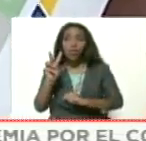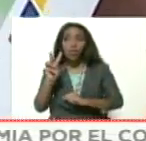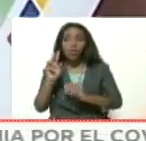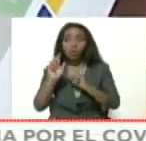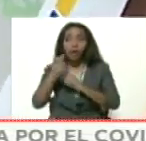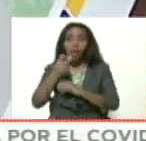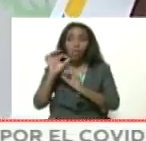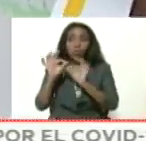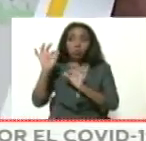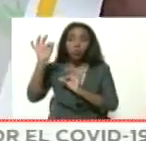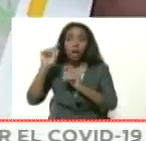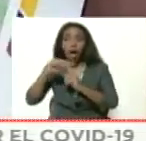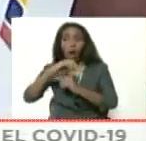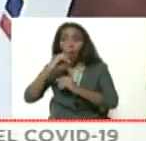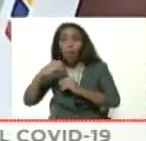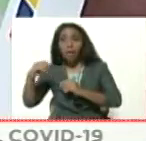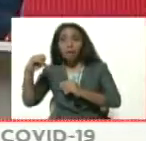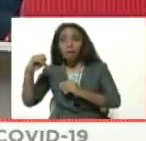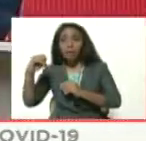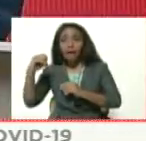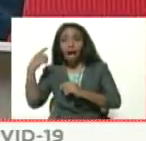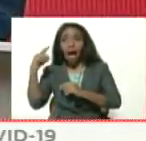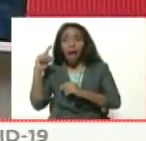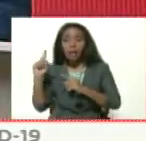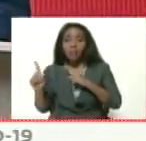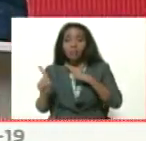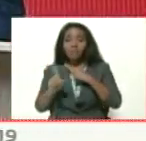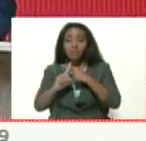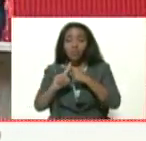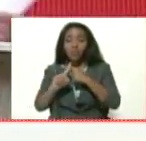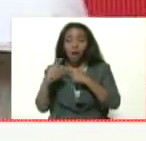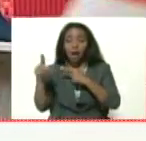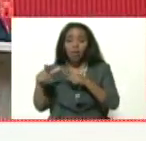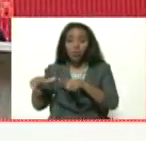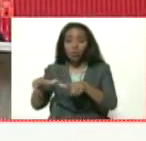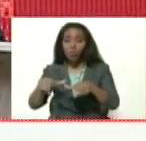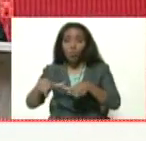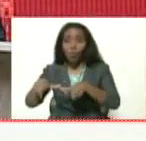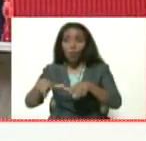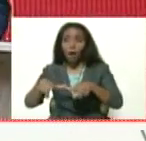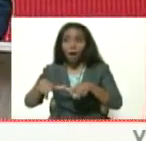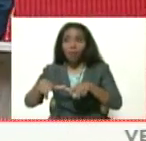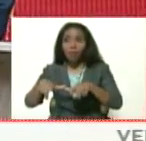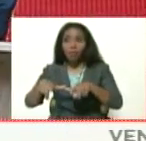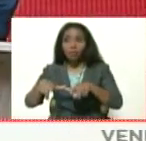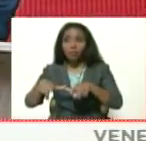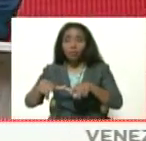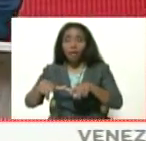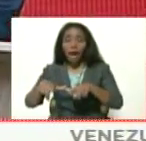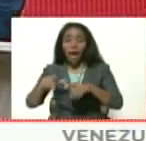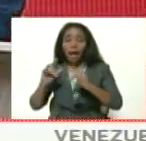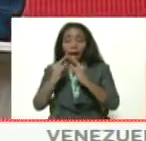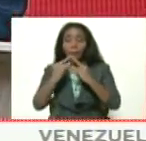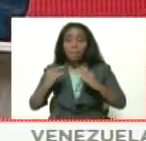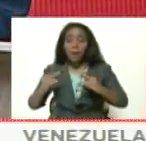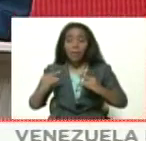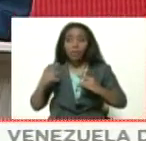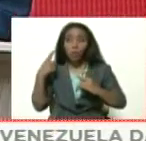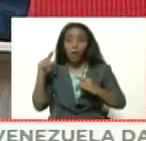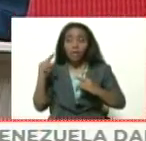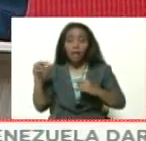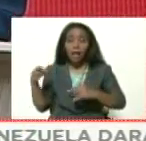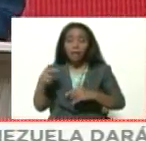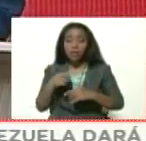segundos, al oeste. Allí se encuentra localizada el campamento en Río